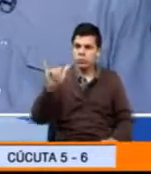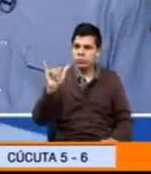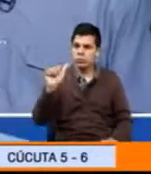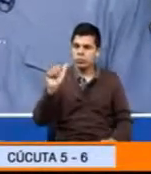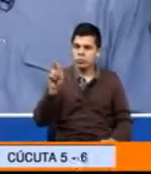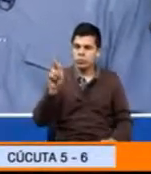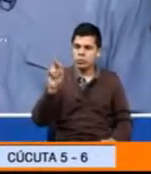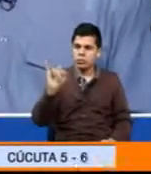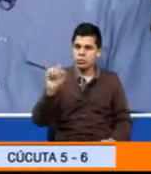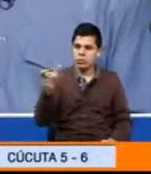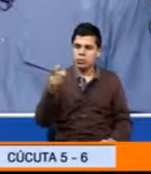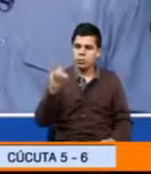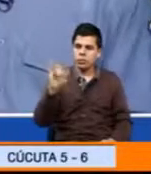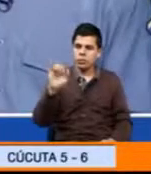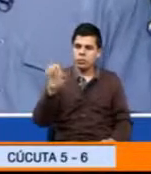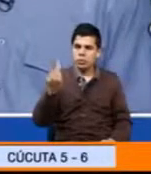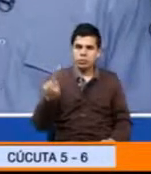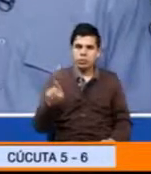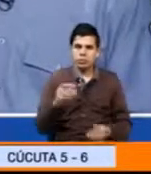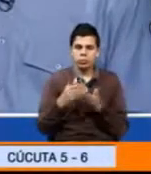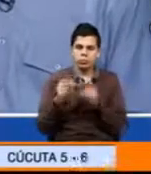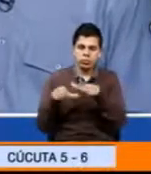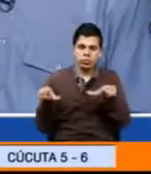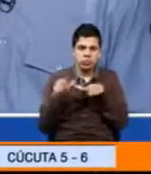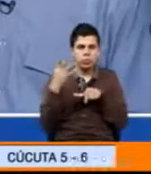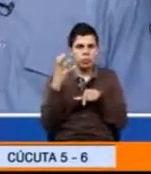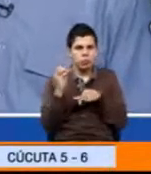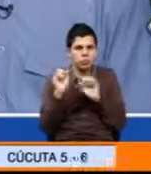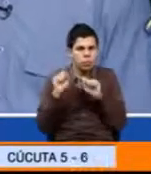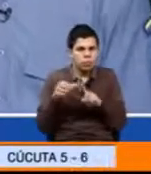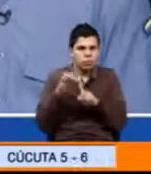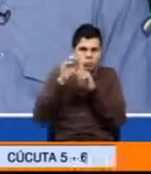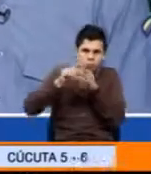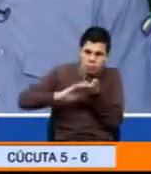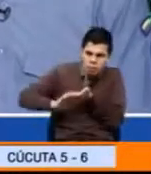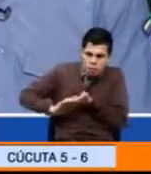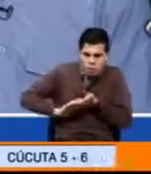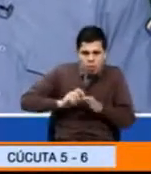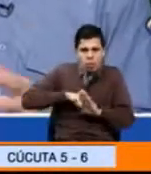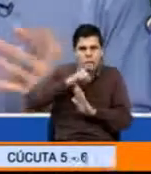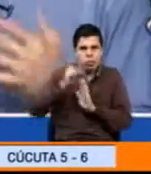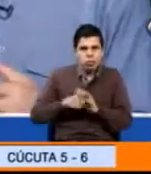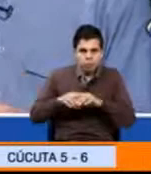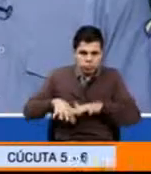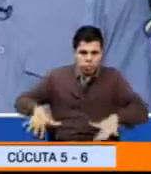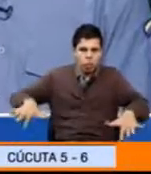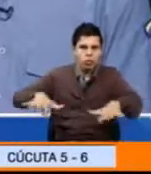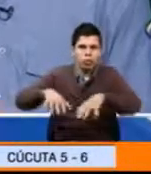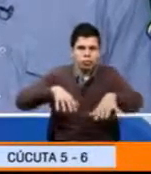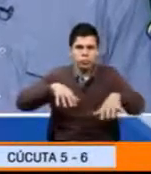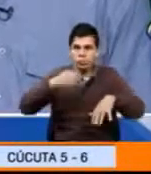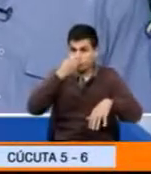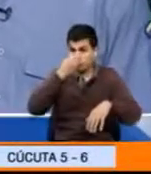40 predios, ¿cierto? Y que los estamos recuperando a través de restauración ecológica, aislamientos para bajar los tensionantes